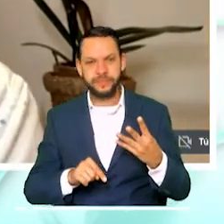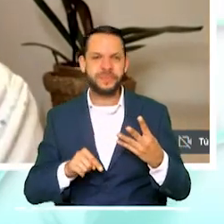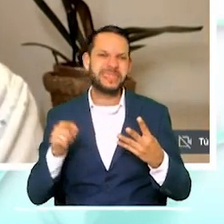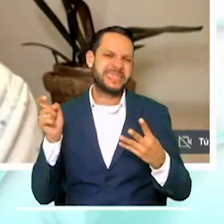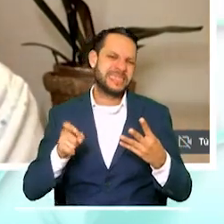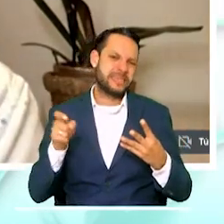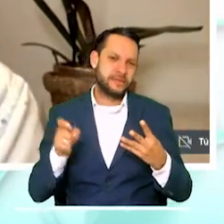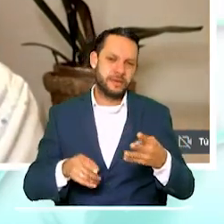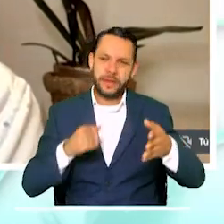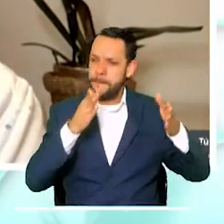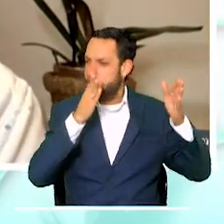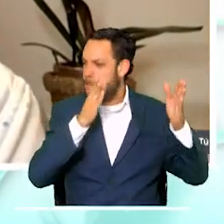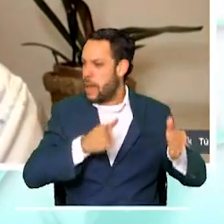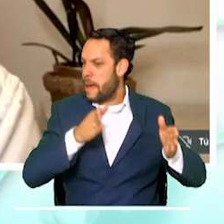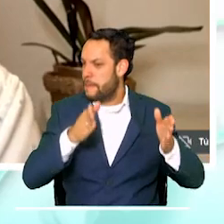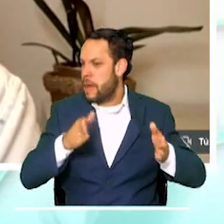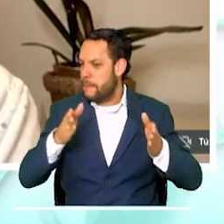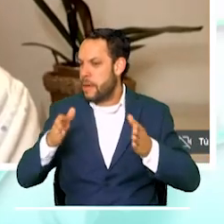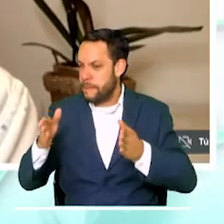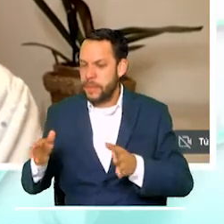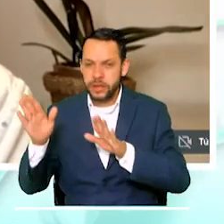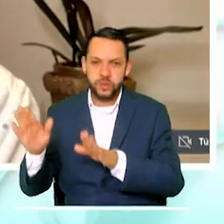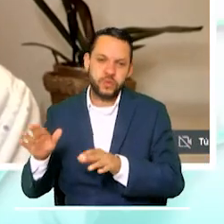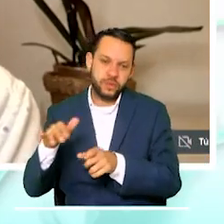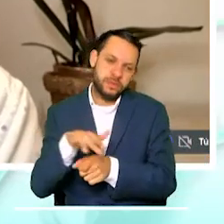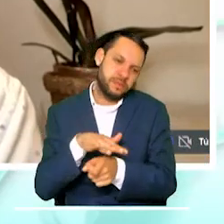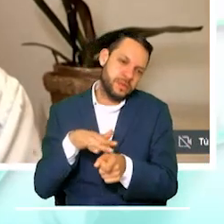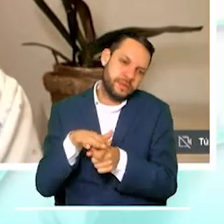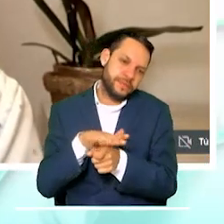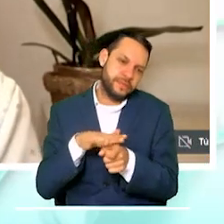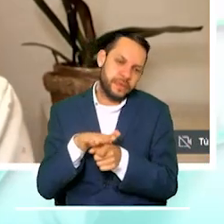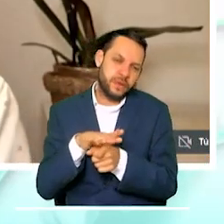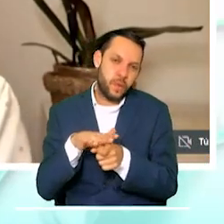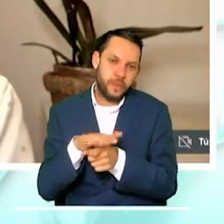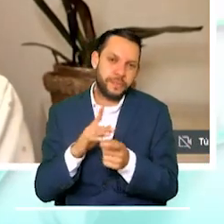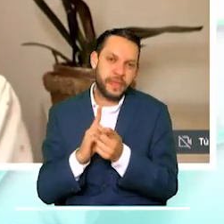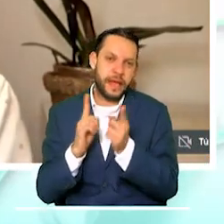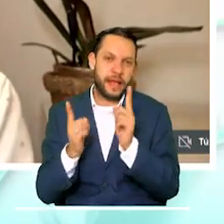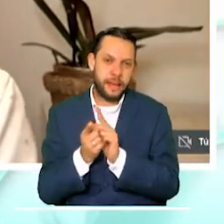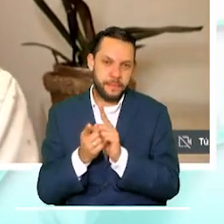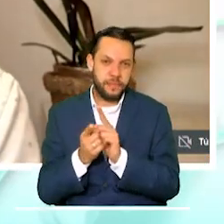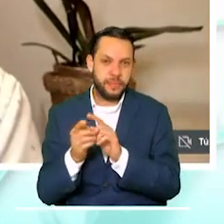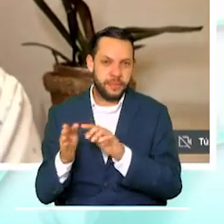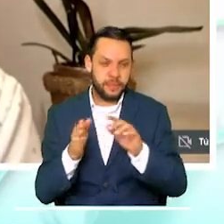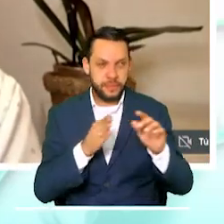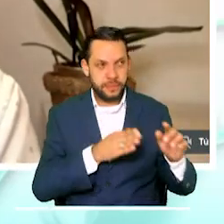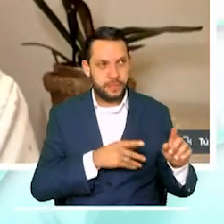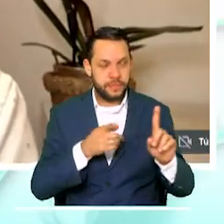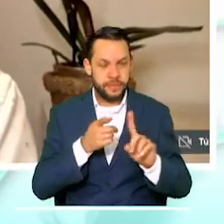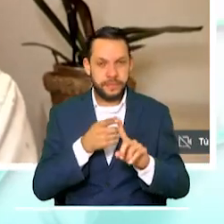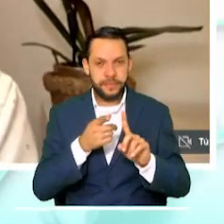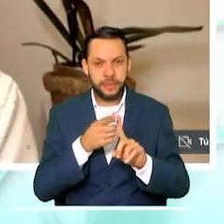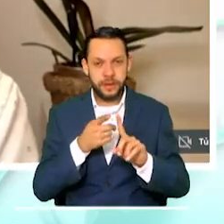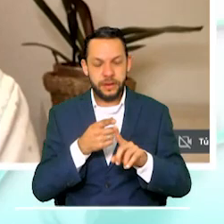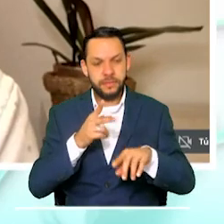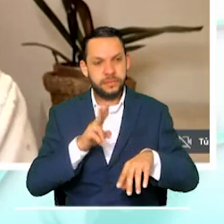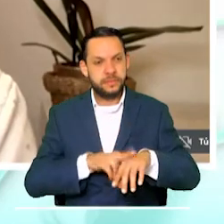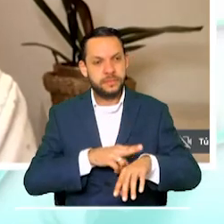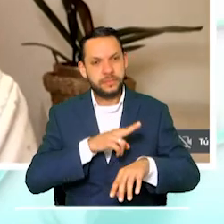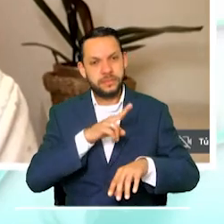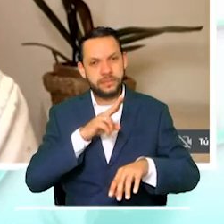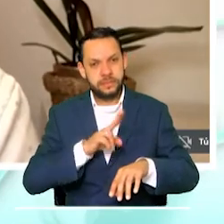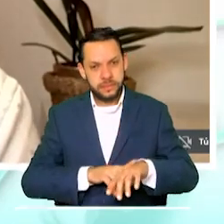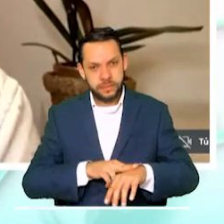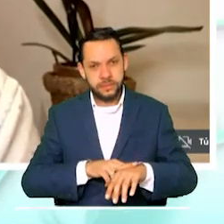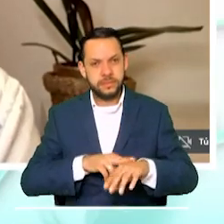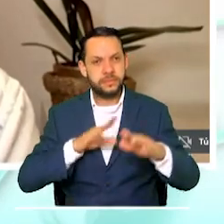momentos mentales frente a las situaciones de cambio o de dificultad en sus vidas. Naturalmente, el ser humano frente